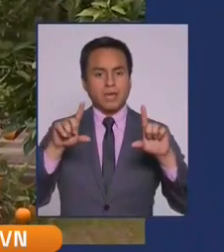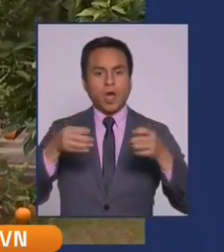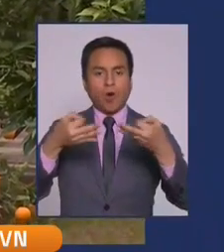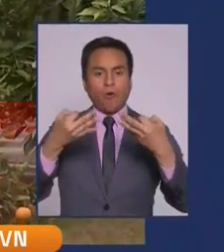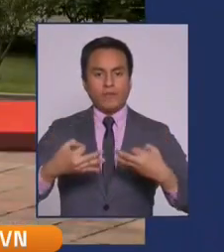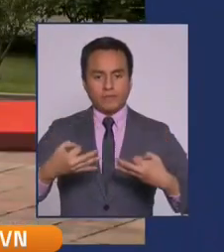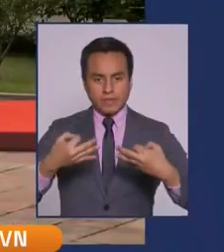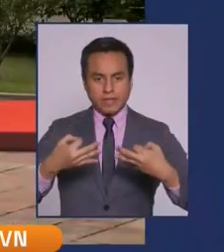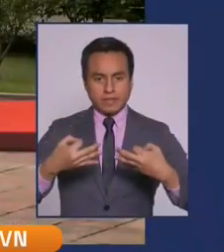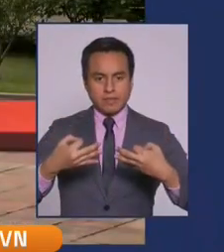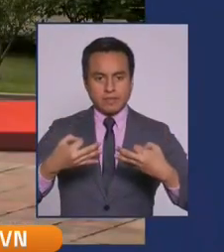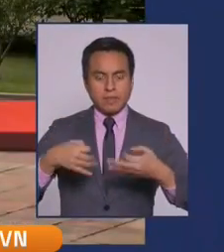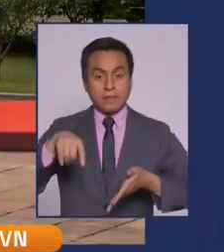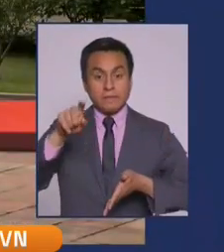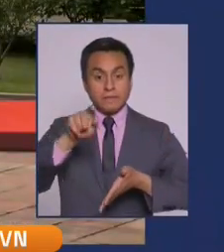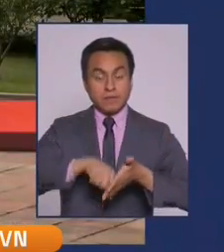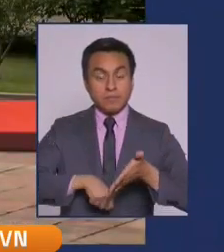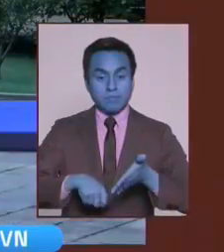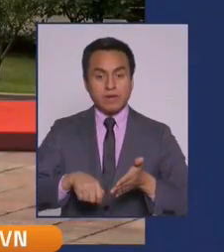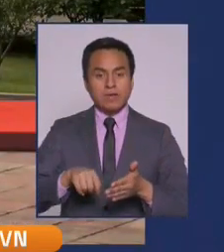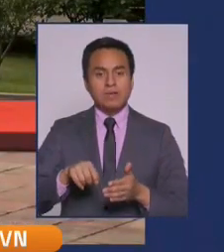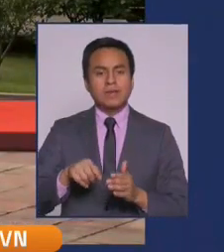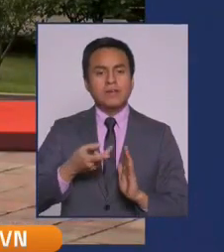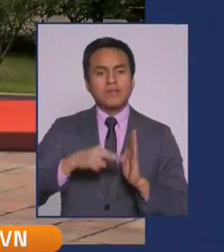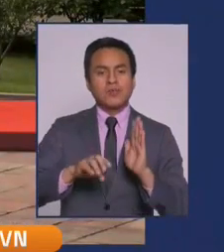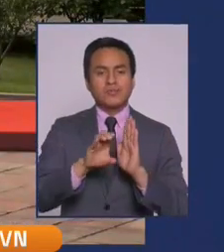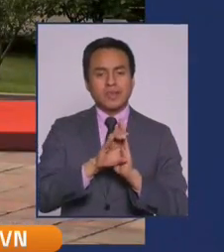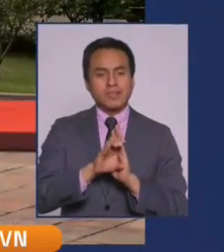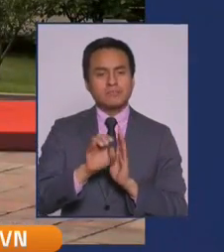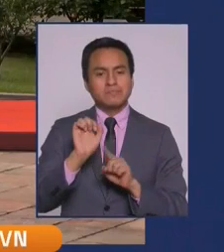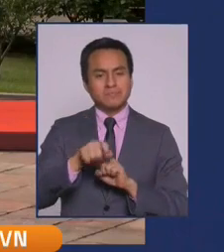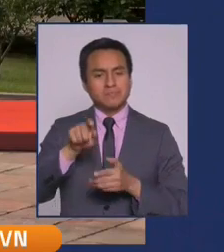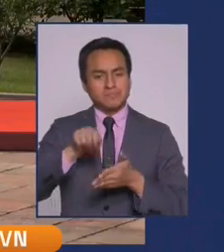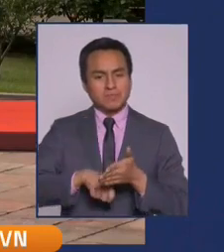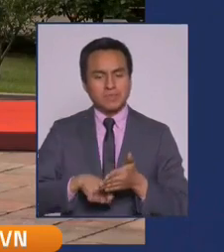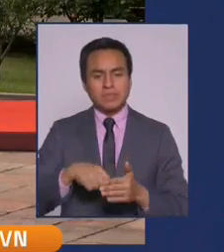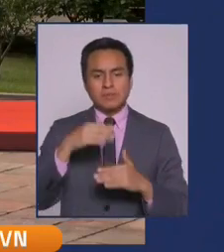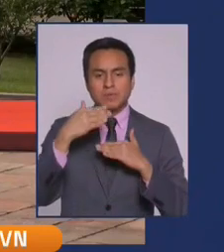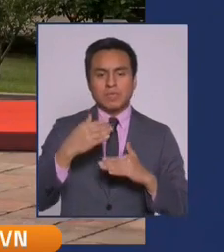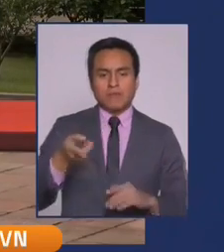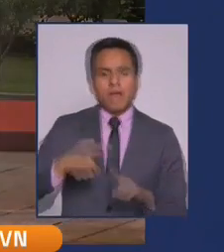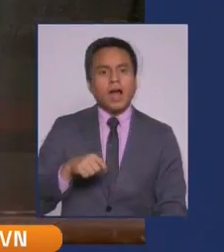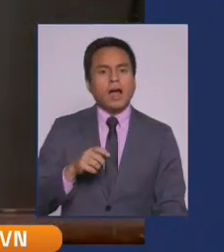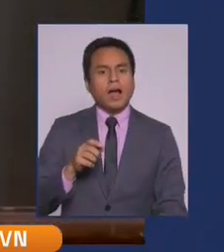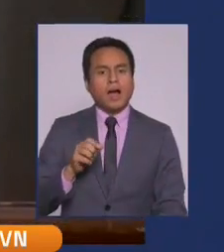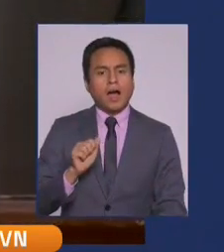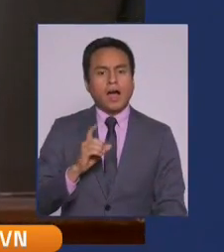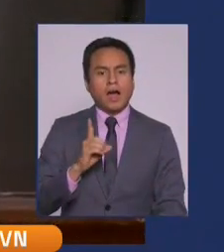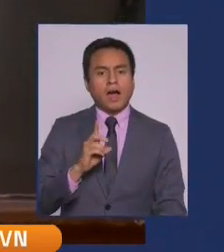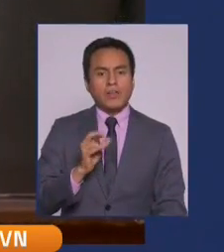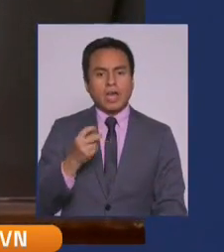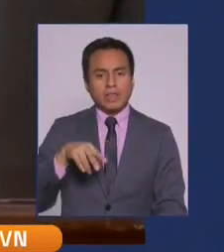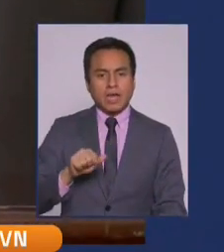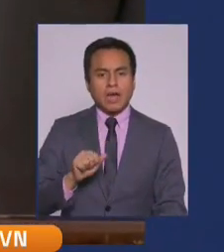algunos presidentes de partido del mismo pacto pedían la renuncia del ministro Mañalich hace unos días atrás. Entonces, tampoco somos los únicos que